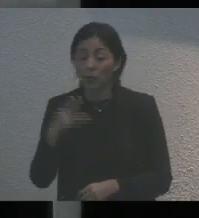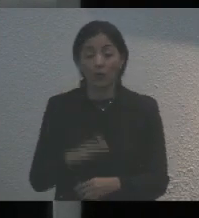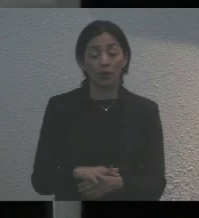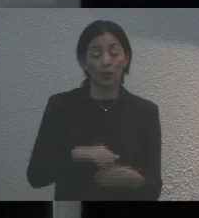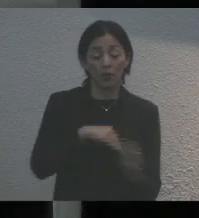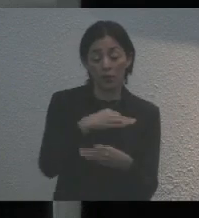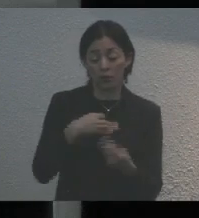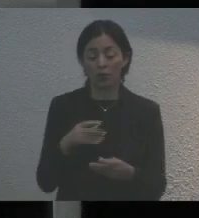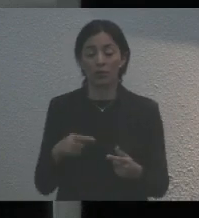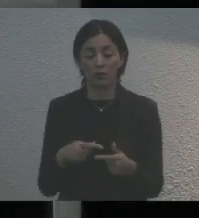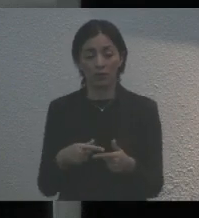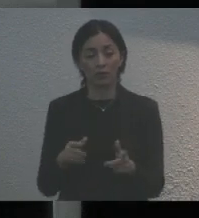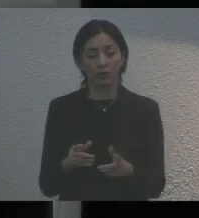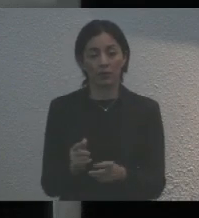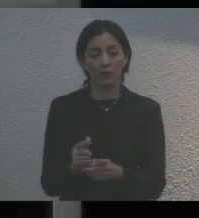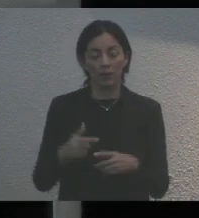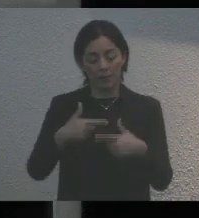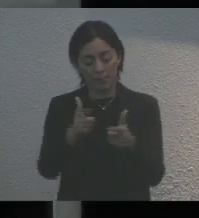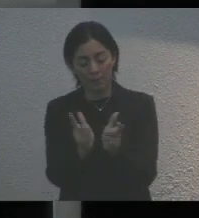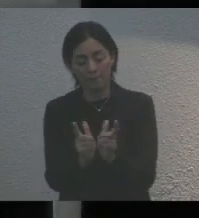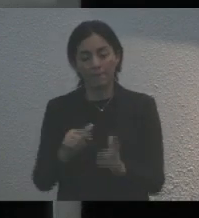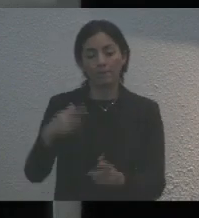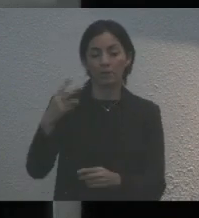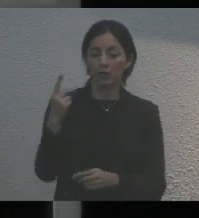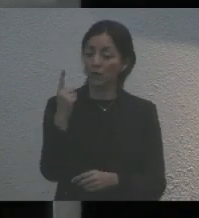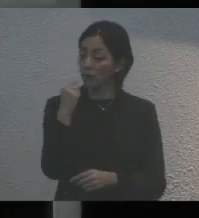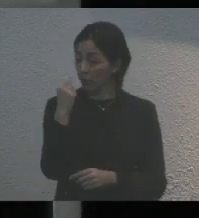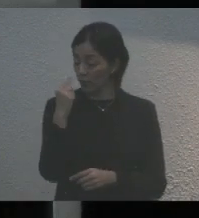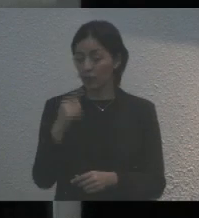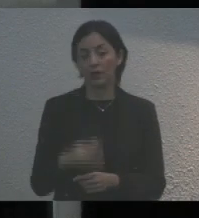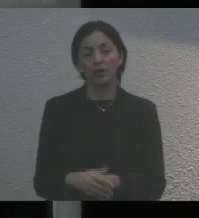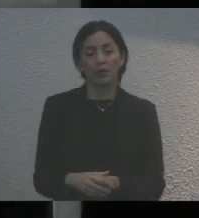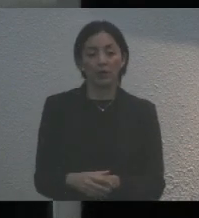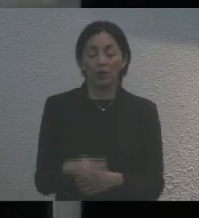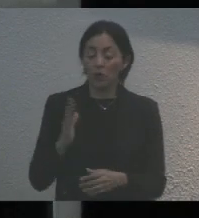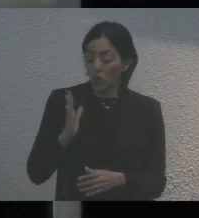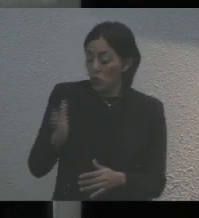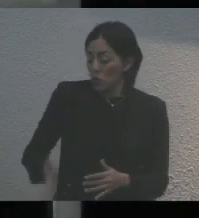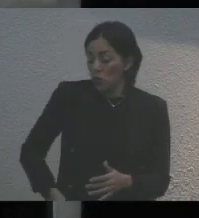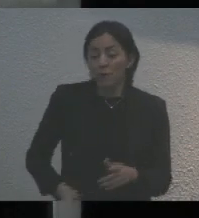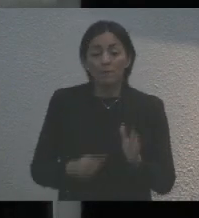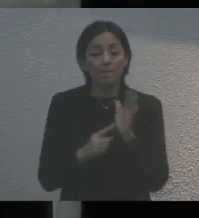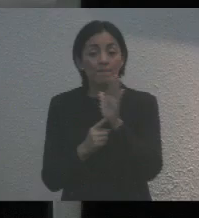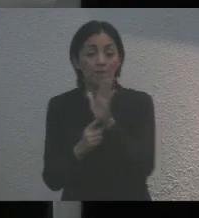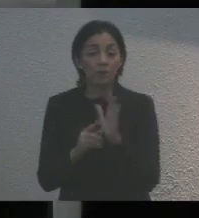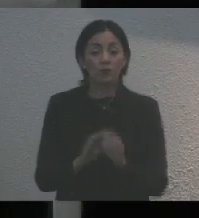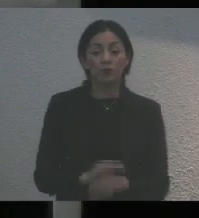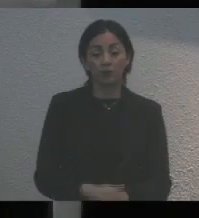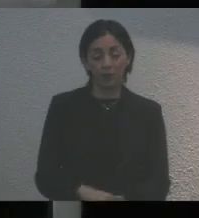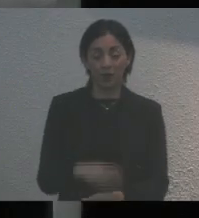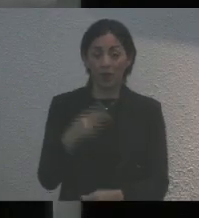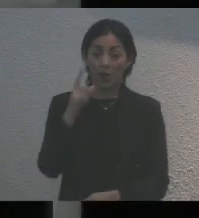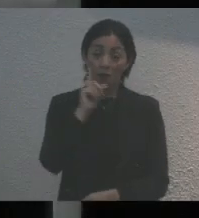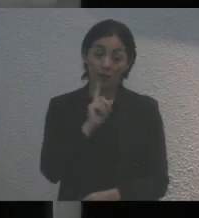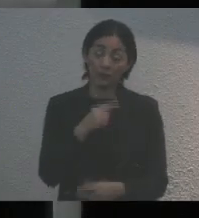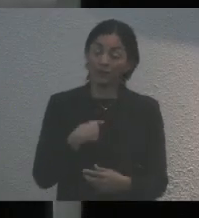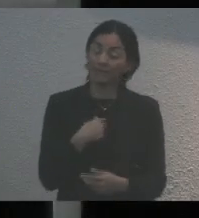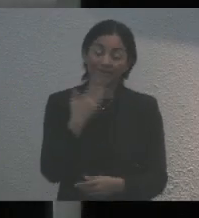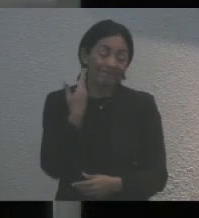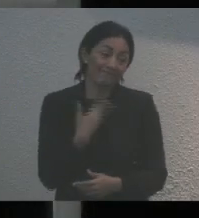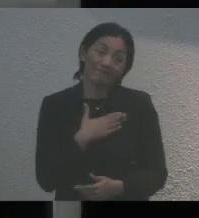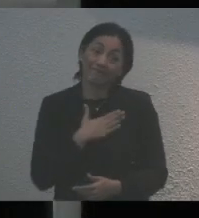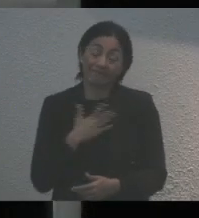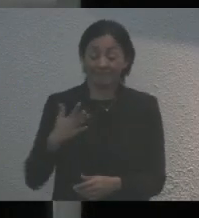mujeres que integran la corporación policíaca y es un gran honor representarlos. Y como mujer, ¿qué les puedo